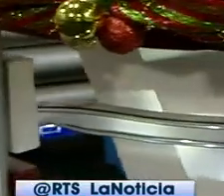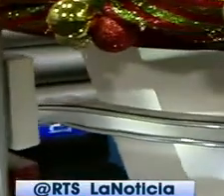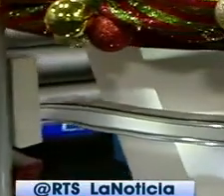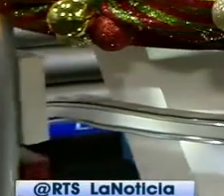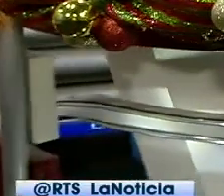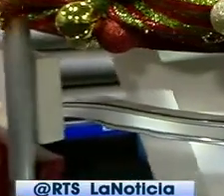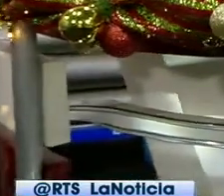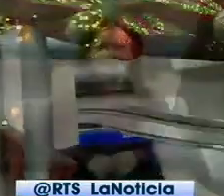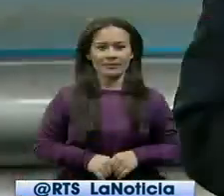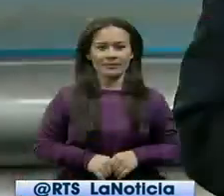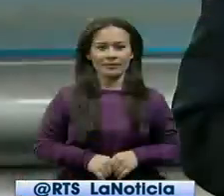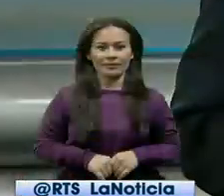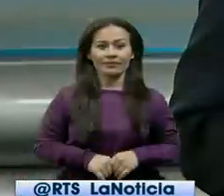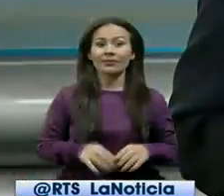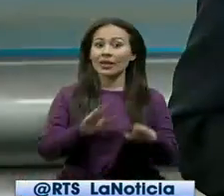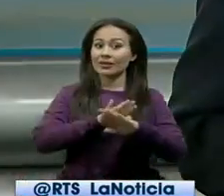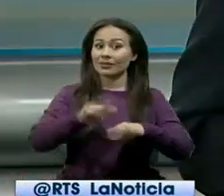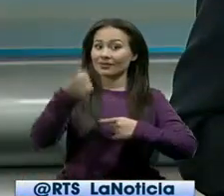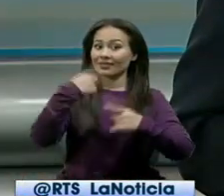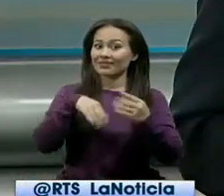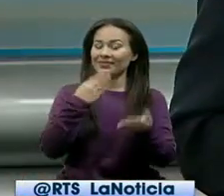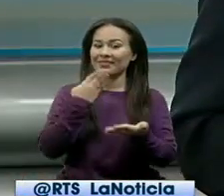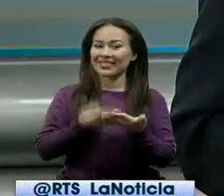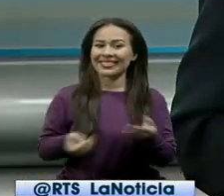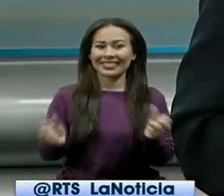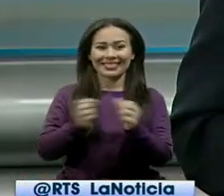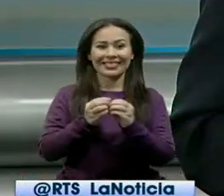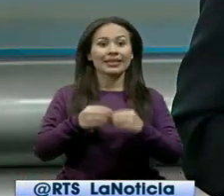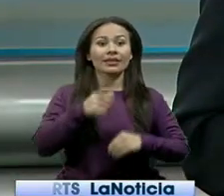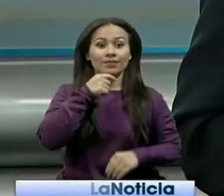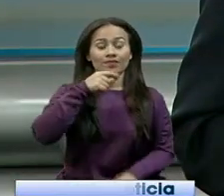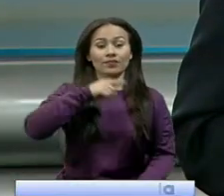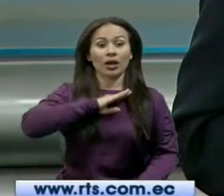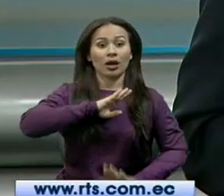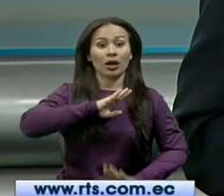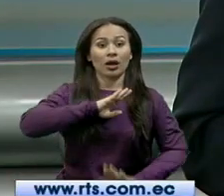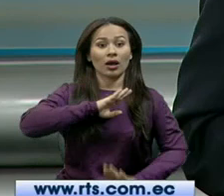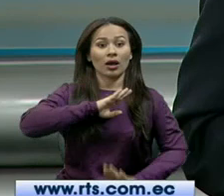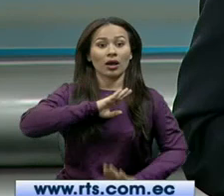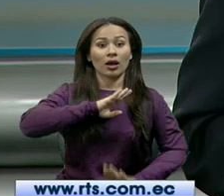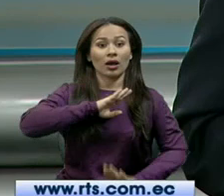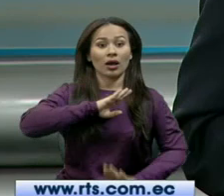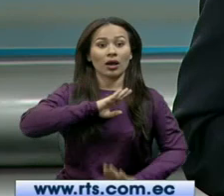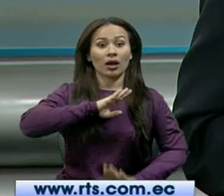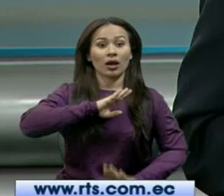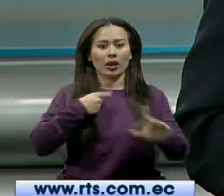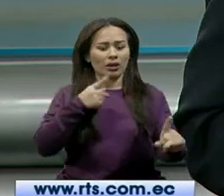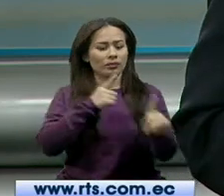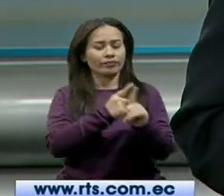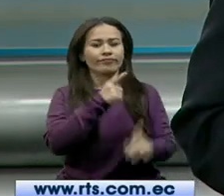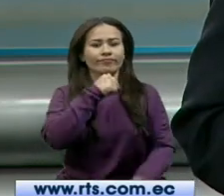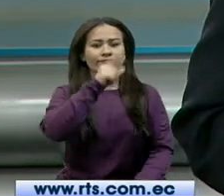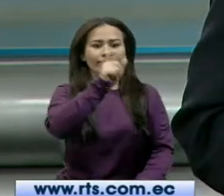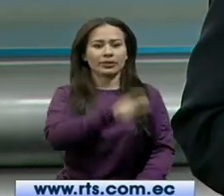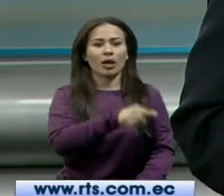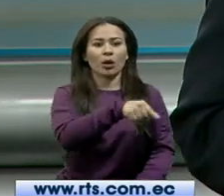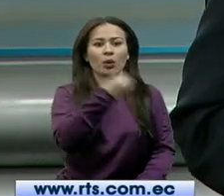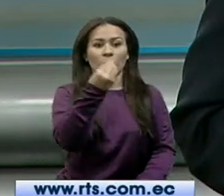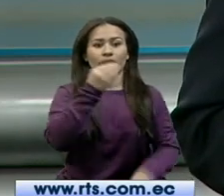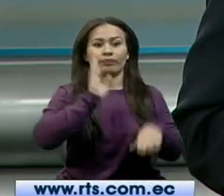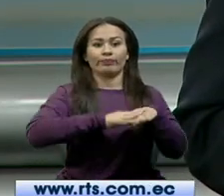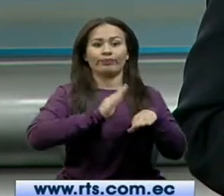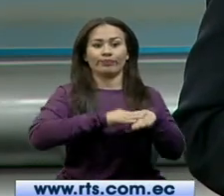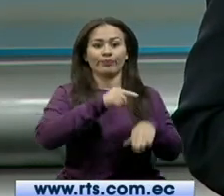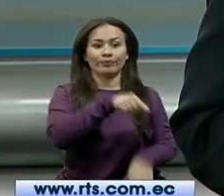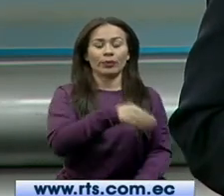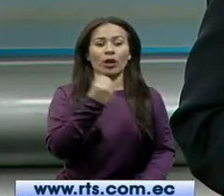Regreso para continuar con la información. Gracias por la compañía. Efectivos de la DINASED efectuaron el aislamiento de un adolescente acusado de ser el autor del